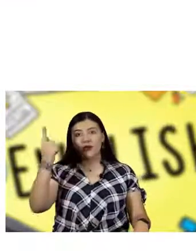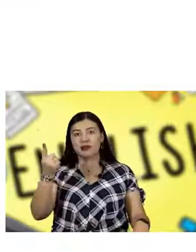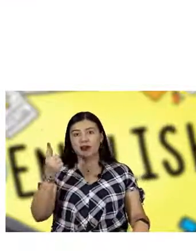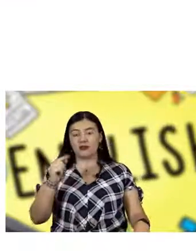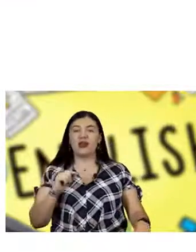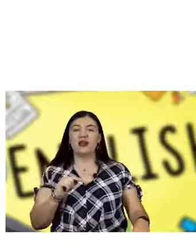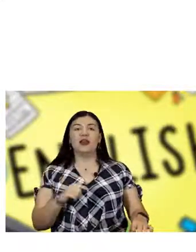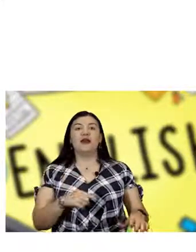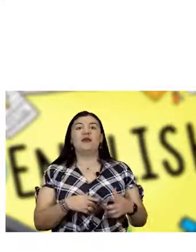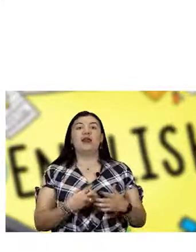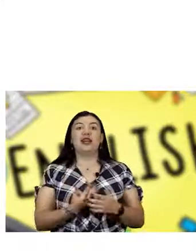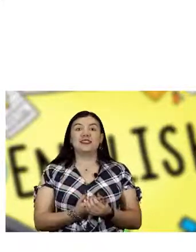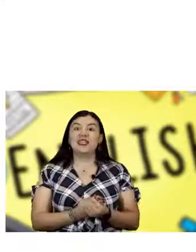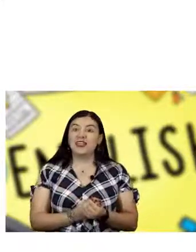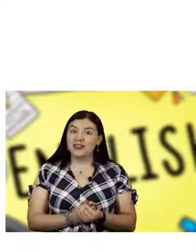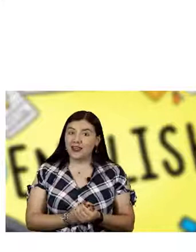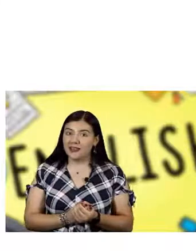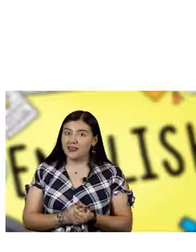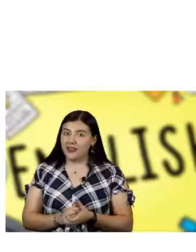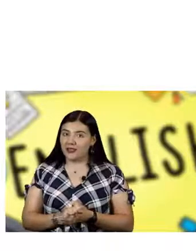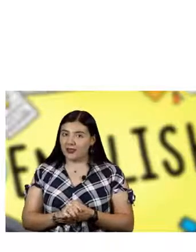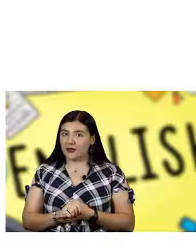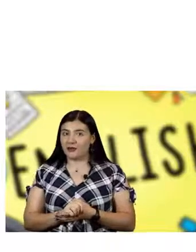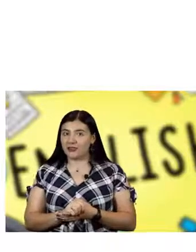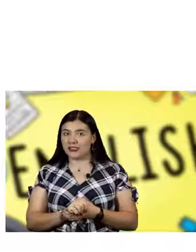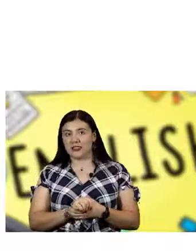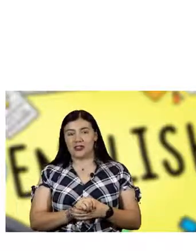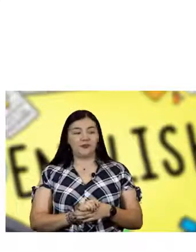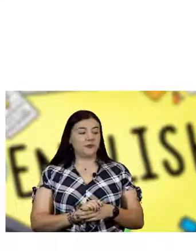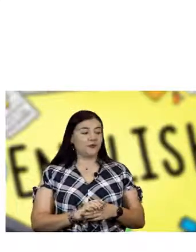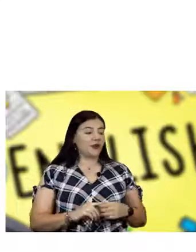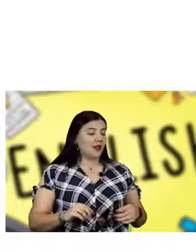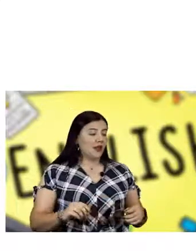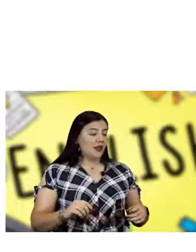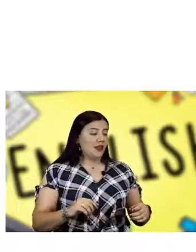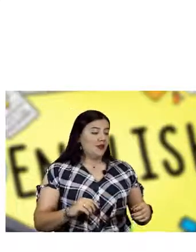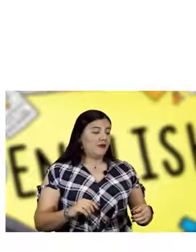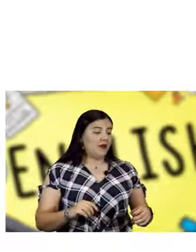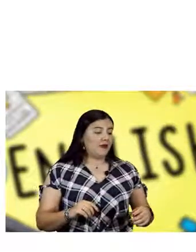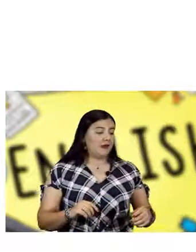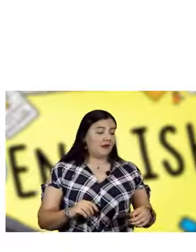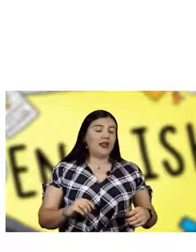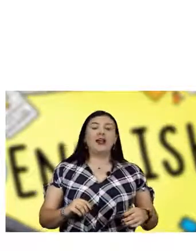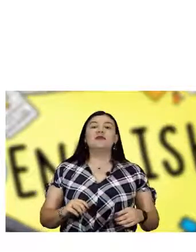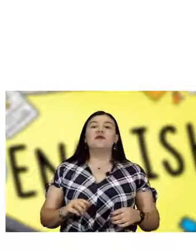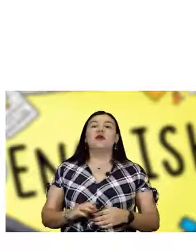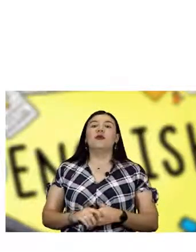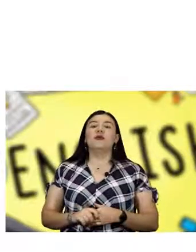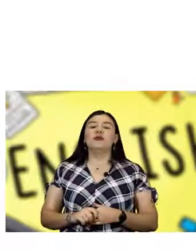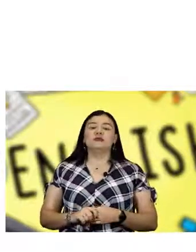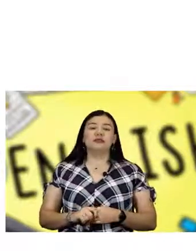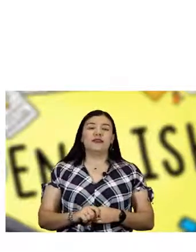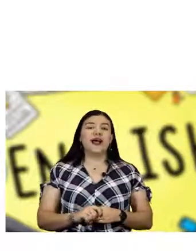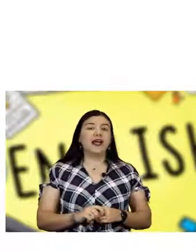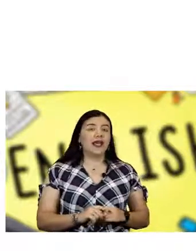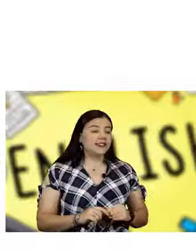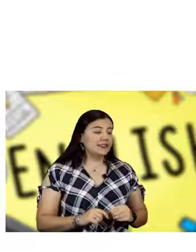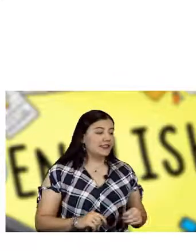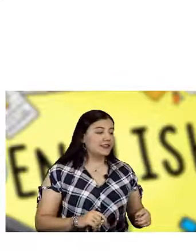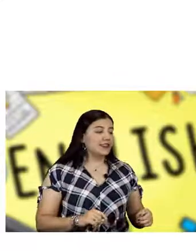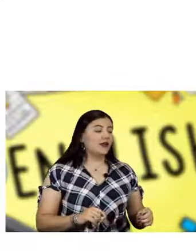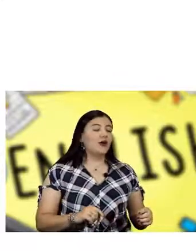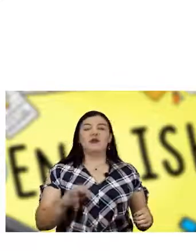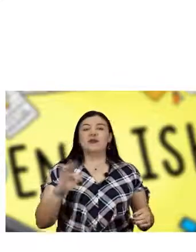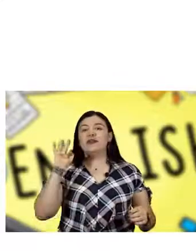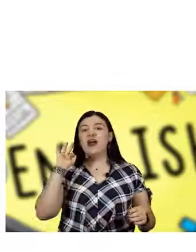para que lo puedan recordar para la siguiente actividad que vamos a tener. Very good. Elbow.